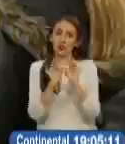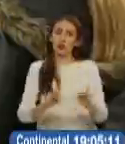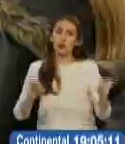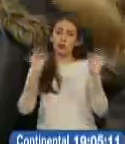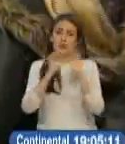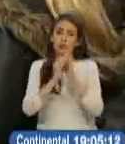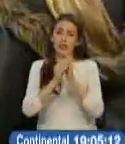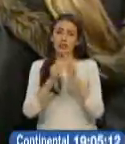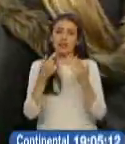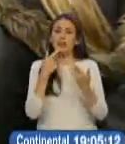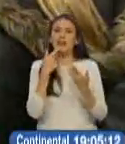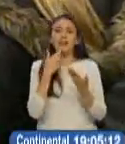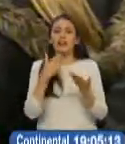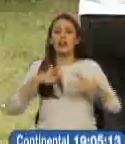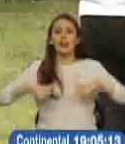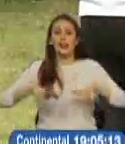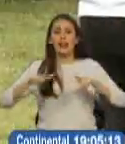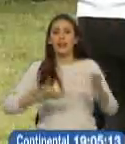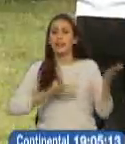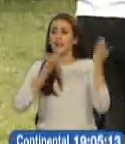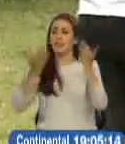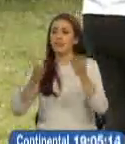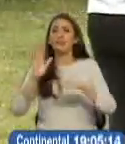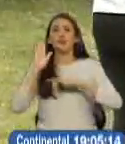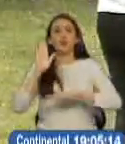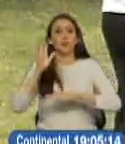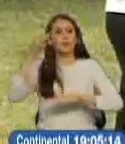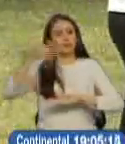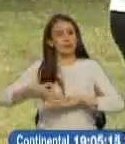el presidente, que nos cumpla. Uno de los puntos